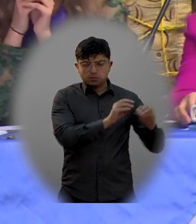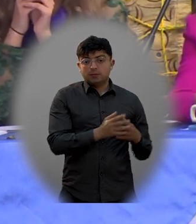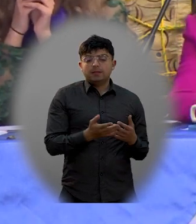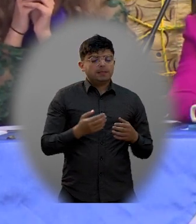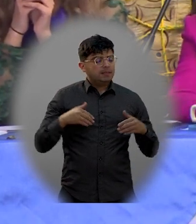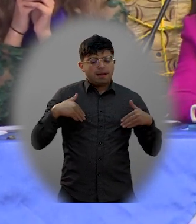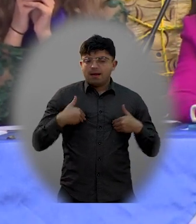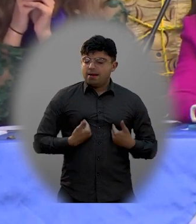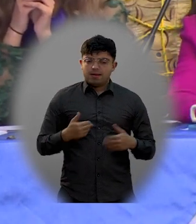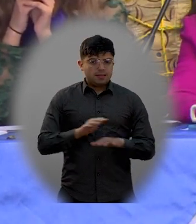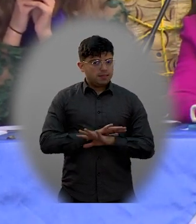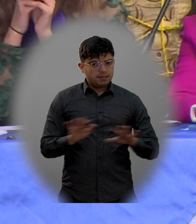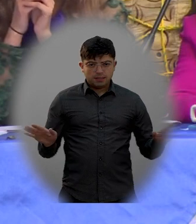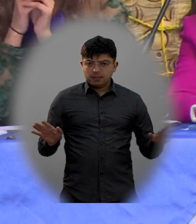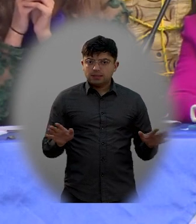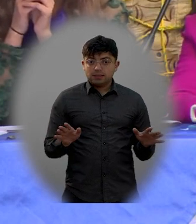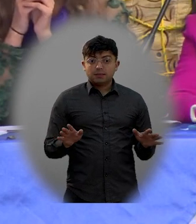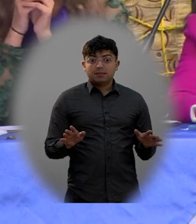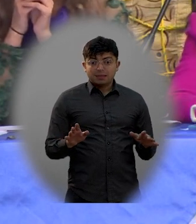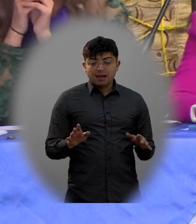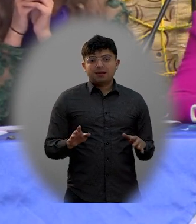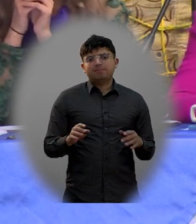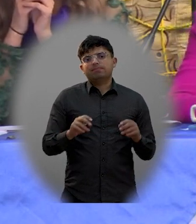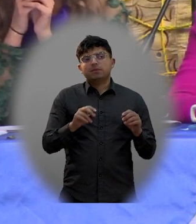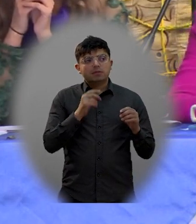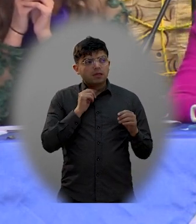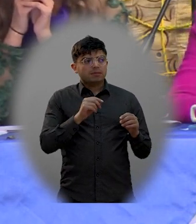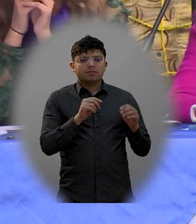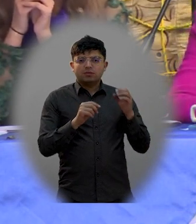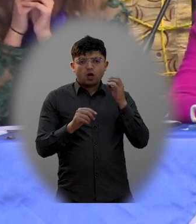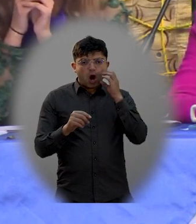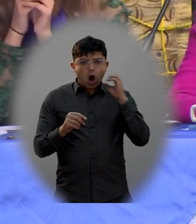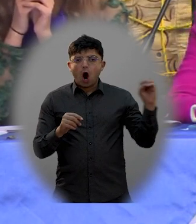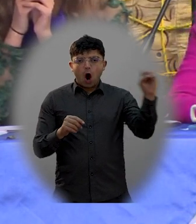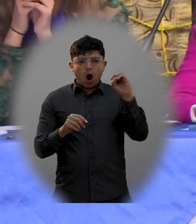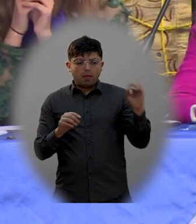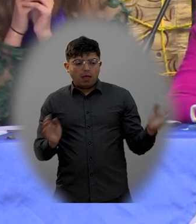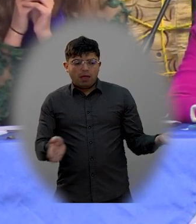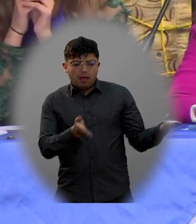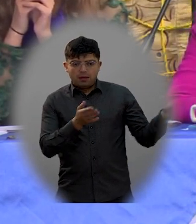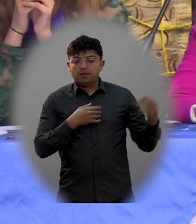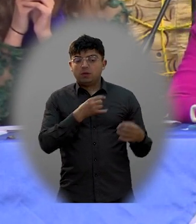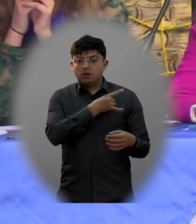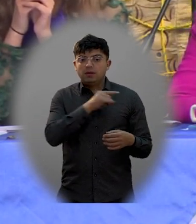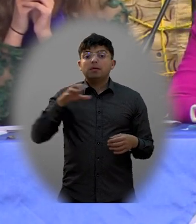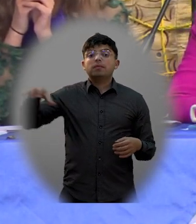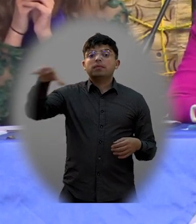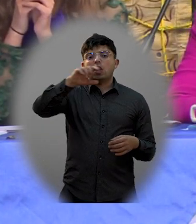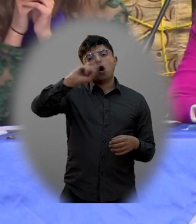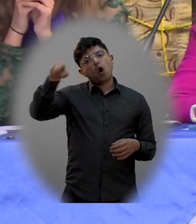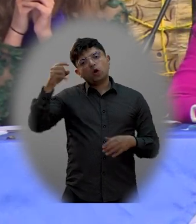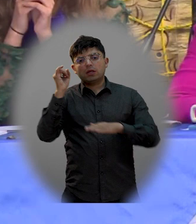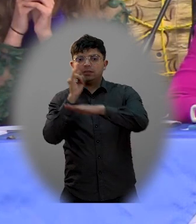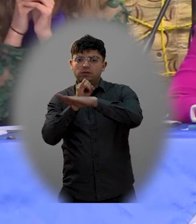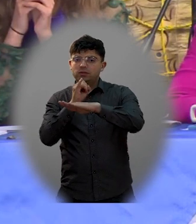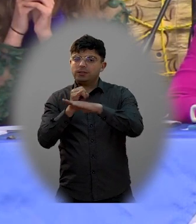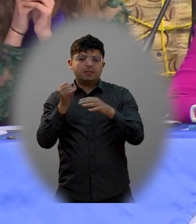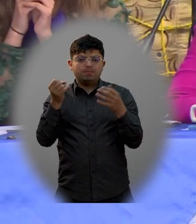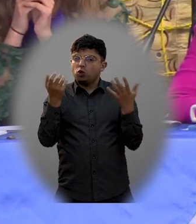estamos cansadas nosotras de ser quienes eduquemos finalmente a los manes, por que las universidades y otras instituciones no lo han querido